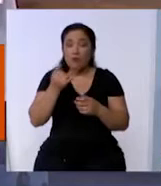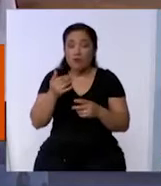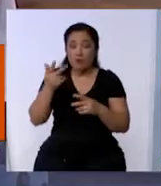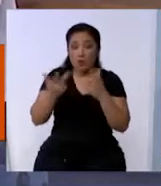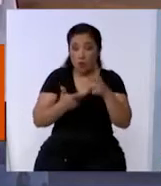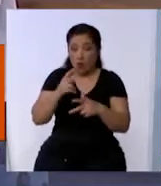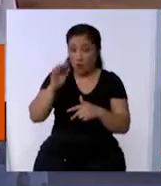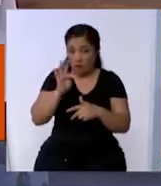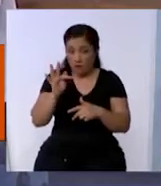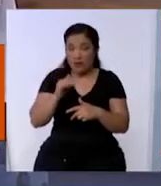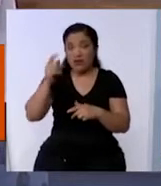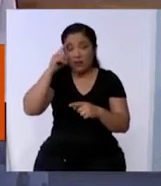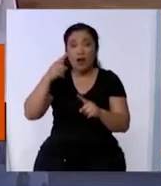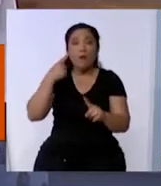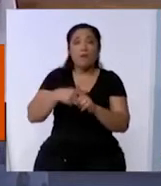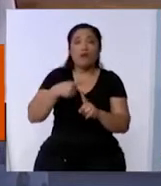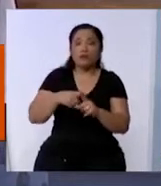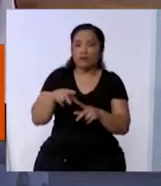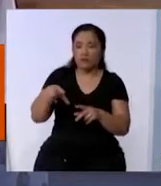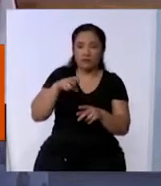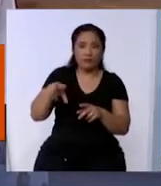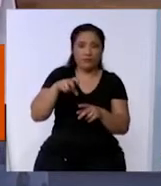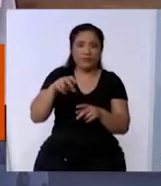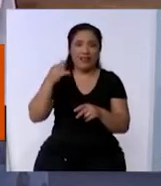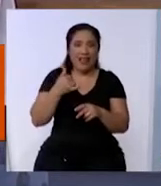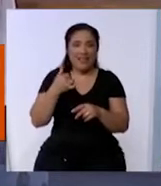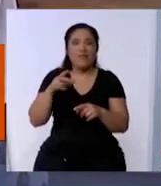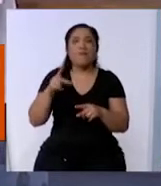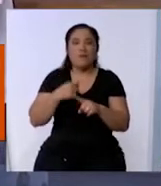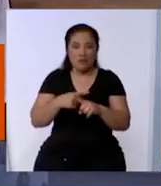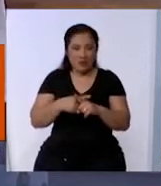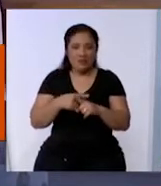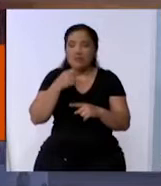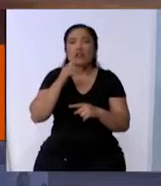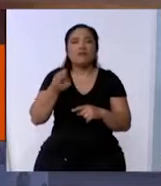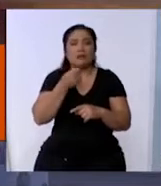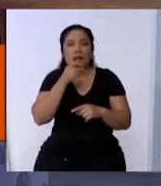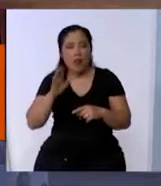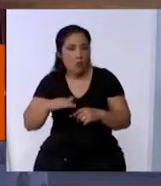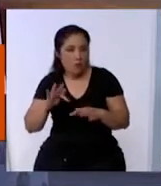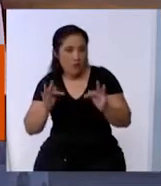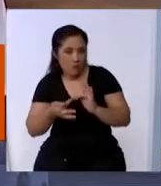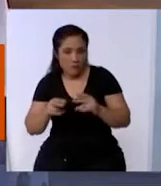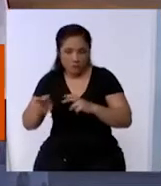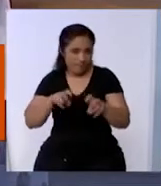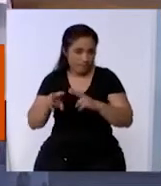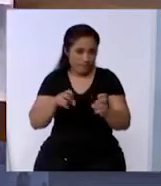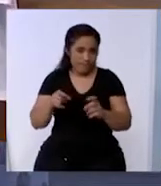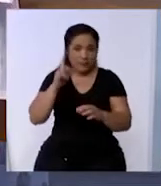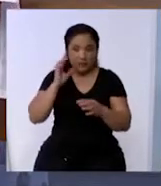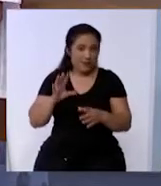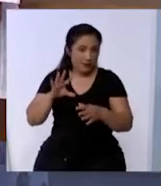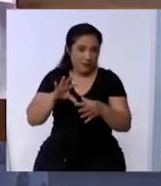al átomo positivo del sodio, del cloruro de sodio, que es la sal común. Y el otro lado, el otro electrodo, lo que atrae